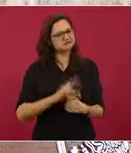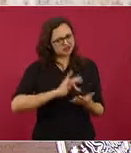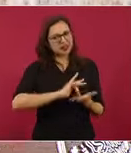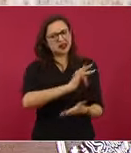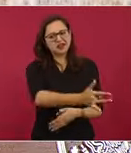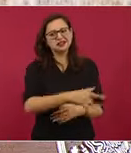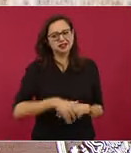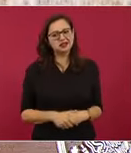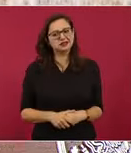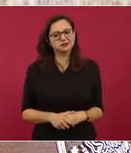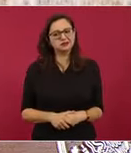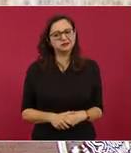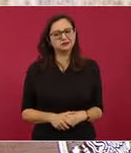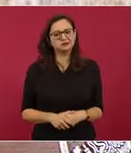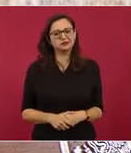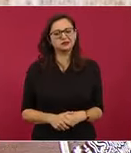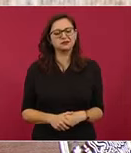para